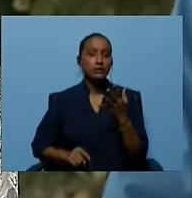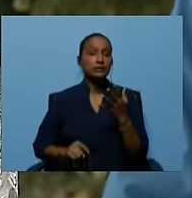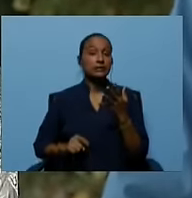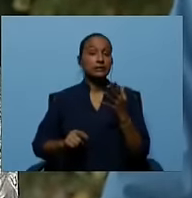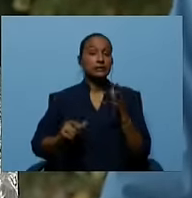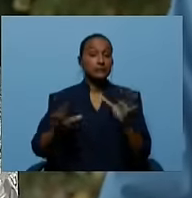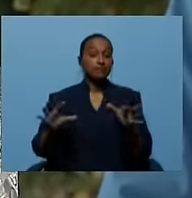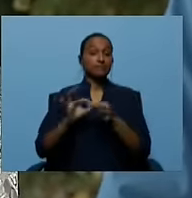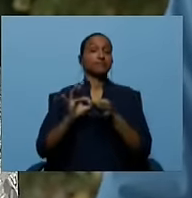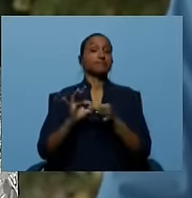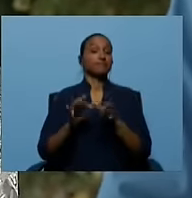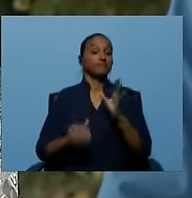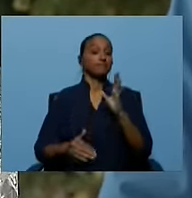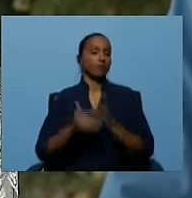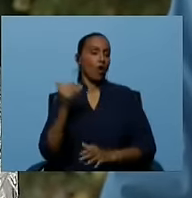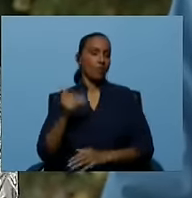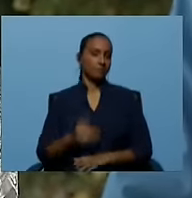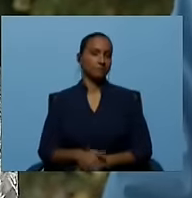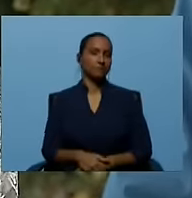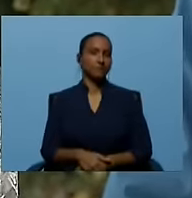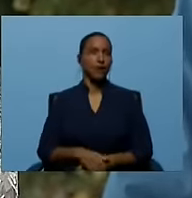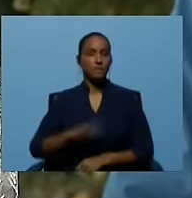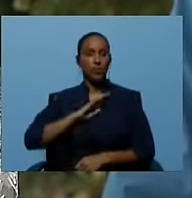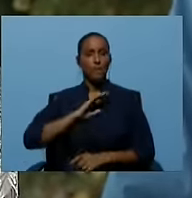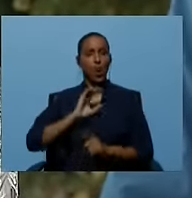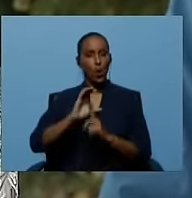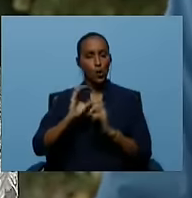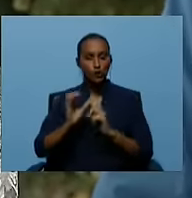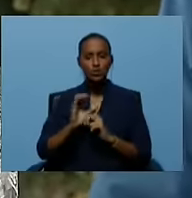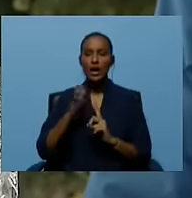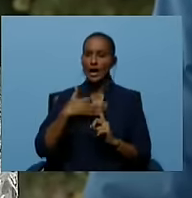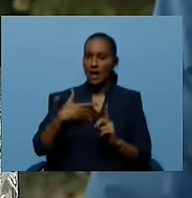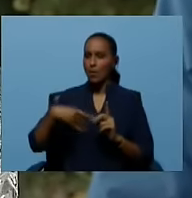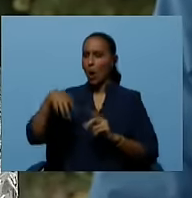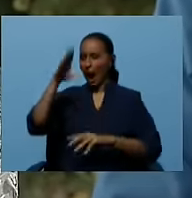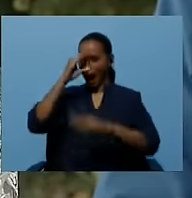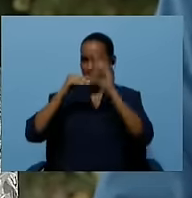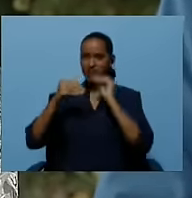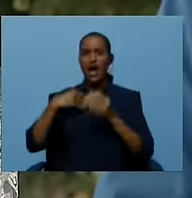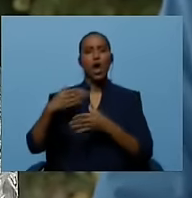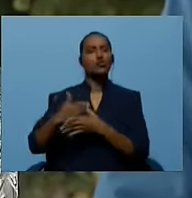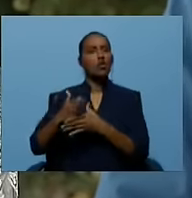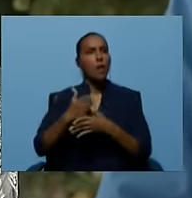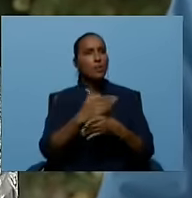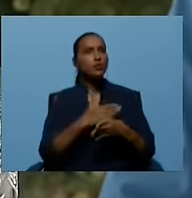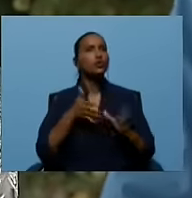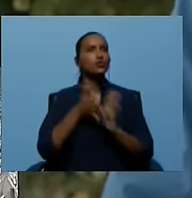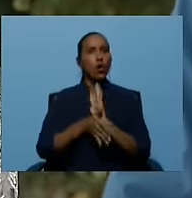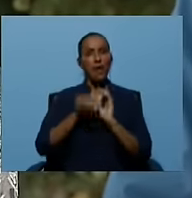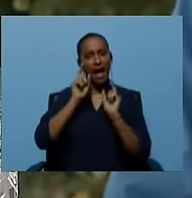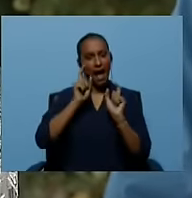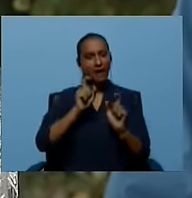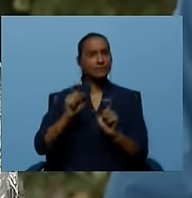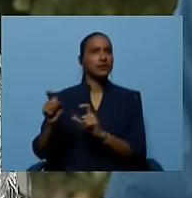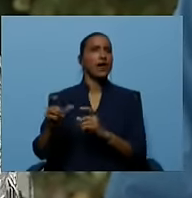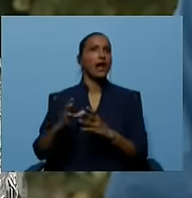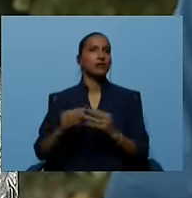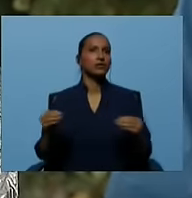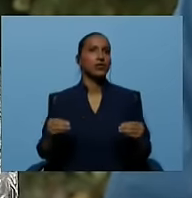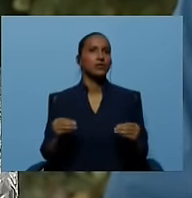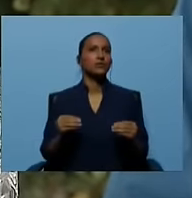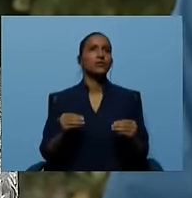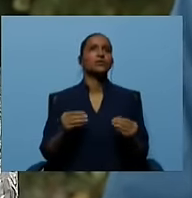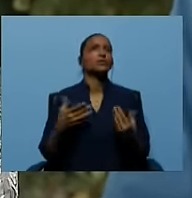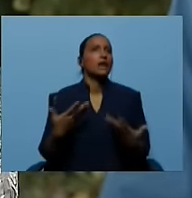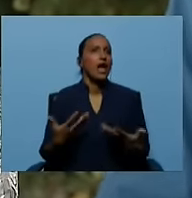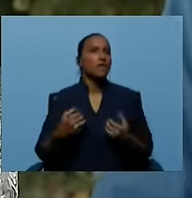nuestro pueblo ha generado su propia cultura de la innovación. Queremos aprender de ellos, queremos acompañarles al fortalecimiento y nos vamos entonces con las comunidades,